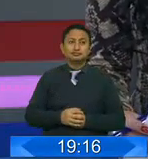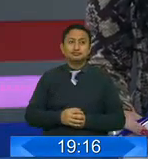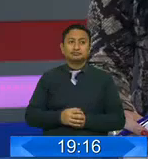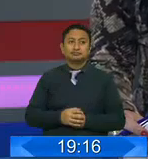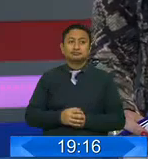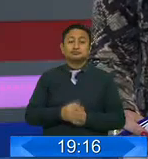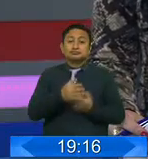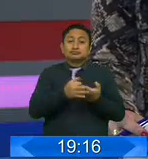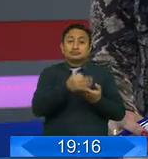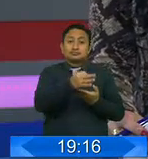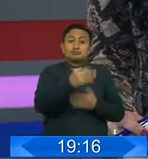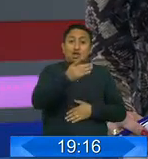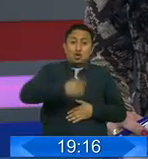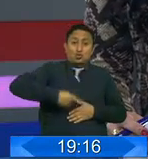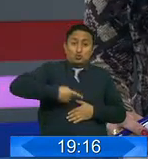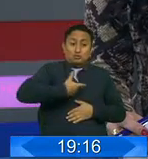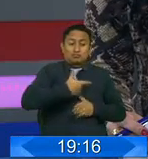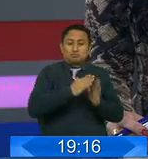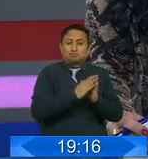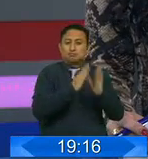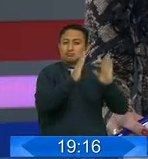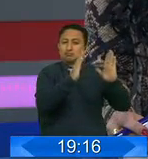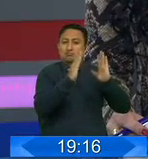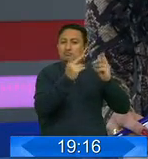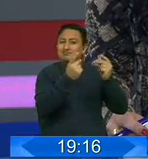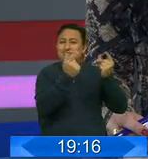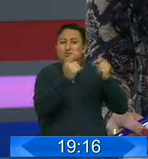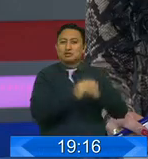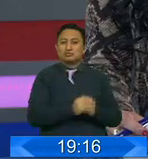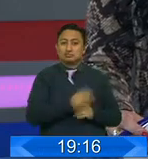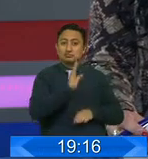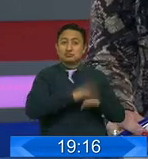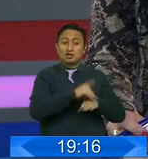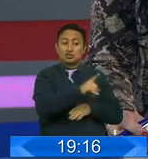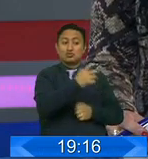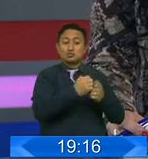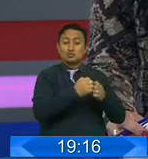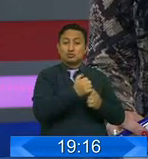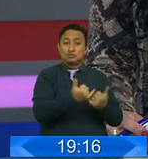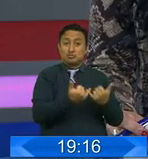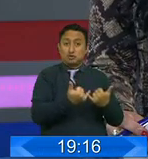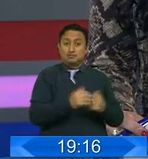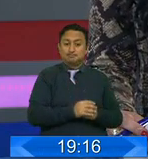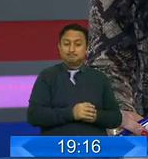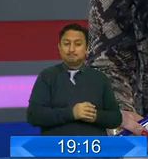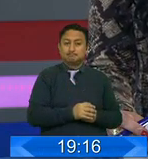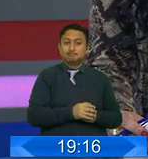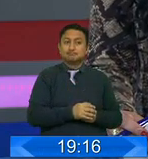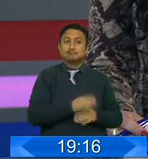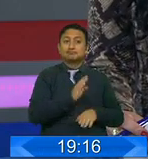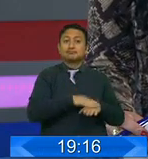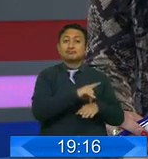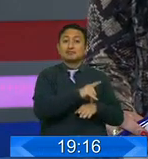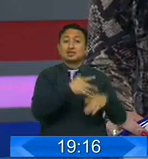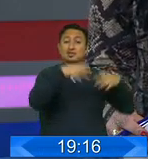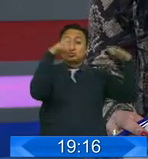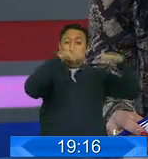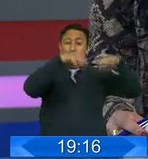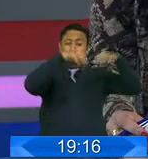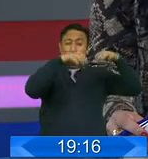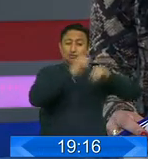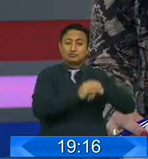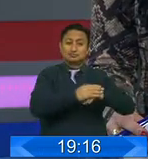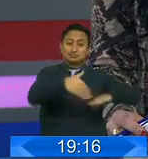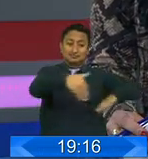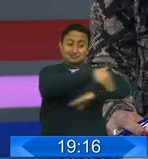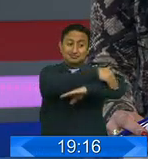Moradores del cantón Durán solicitan atención inmediata a la problemática que están enfrentando, producto de las lluvias. Sus